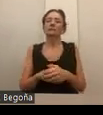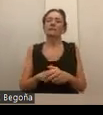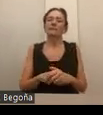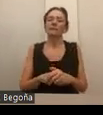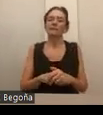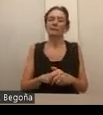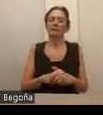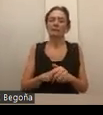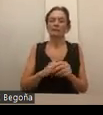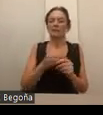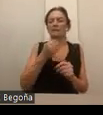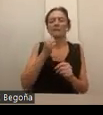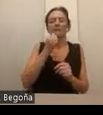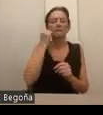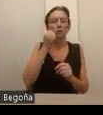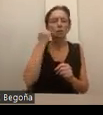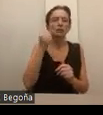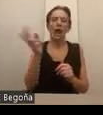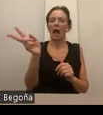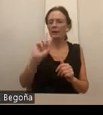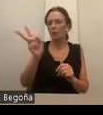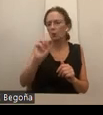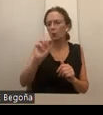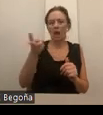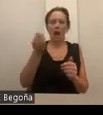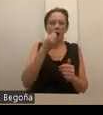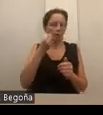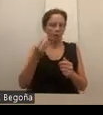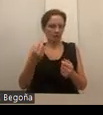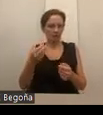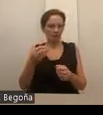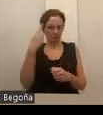fruta y la verdura que consumimos habitualmente, ¿eh?